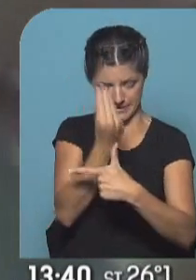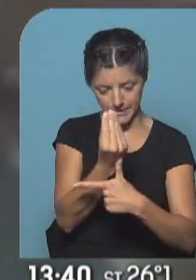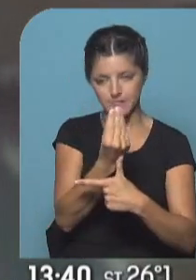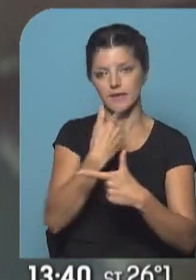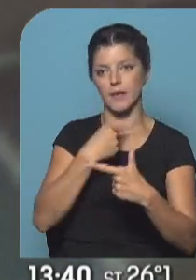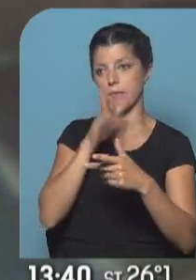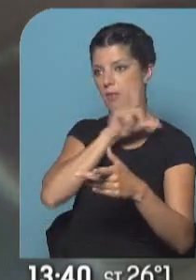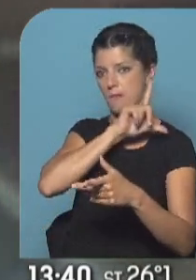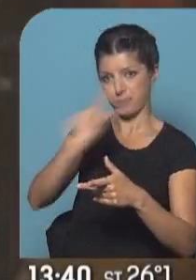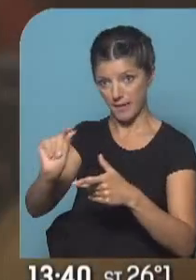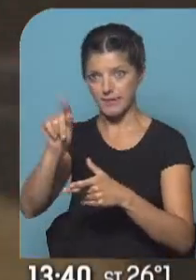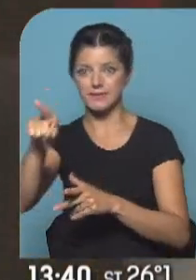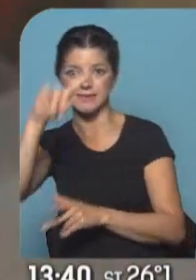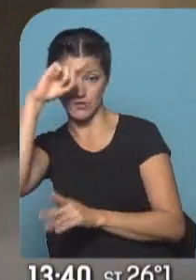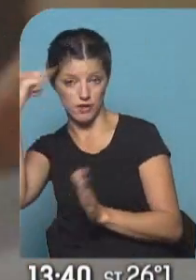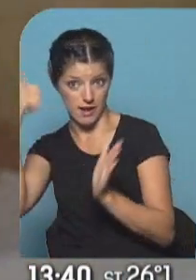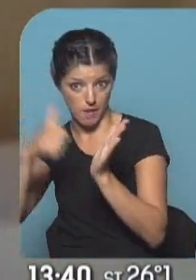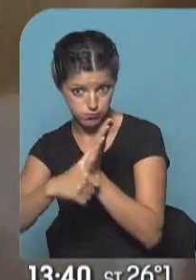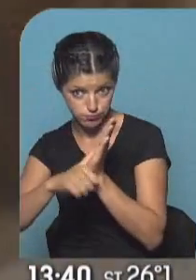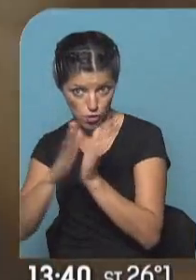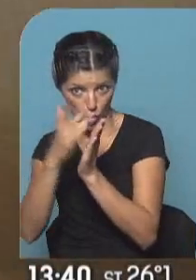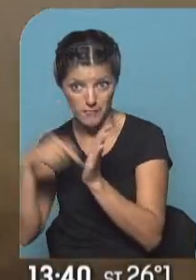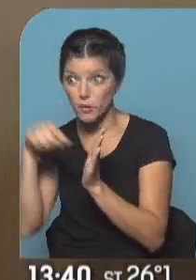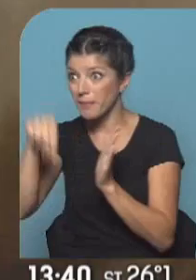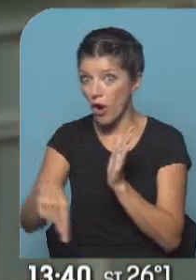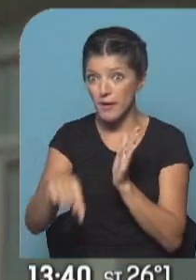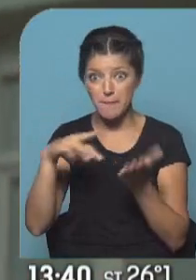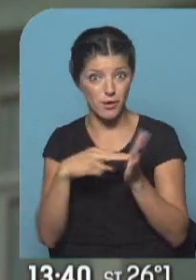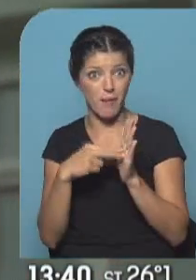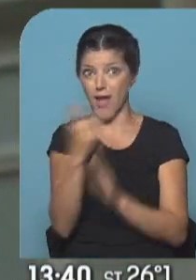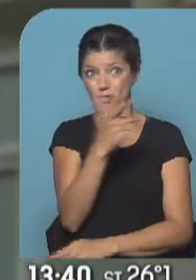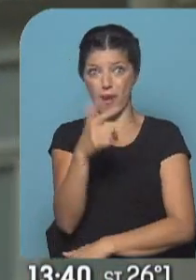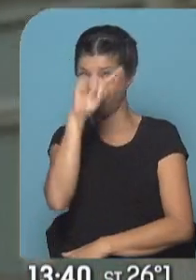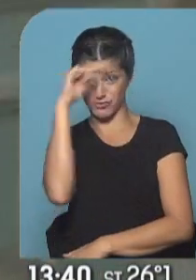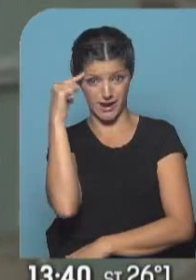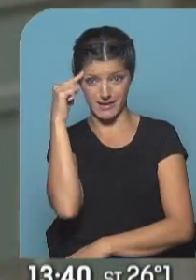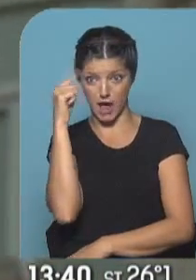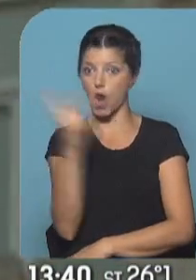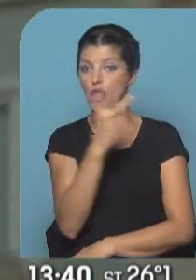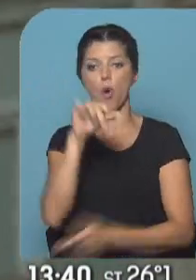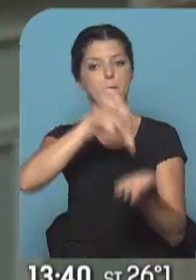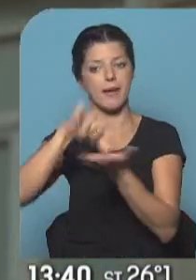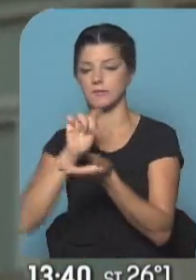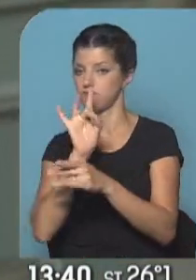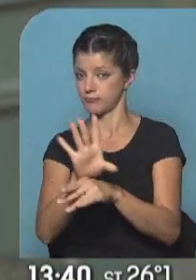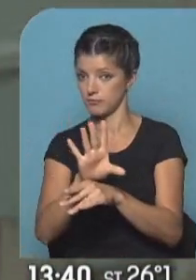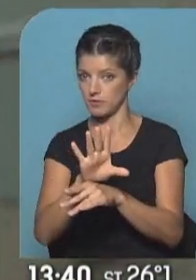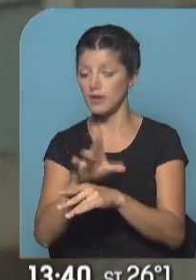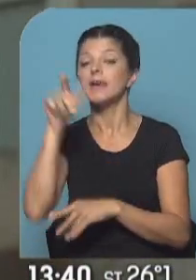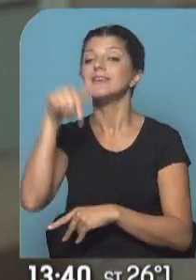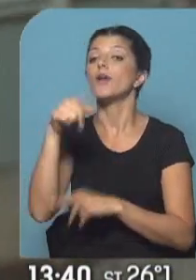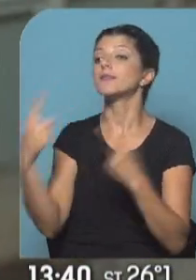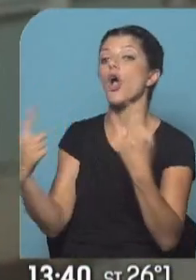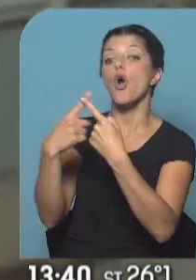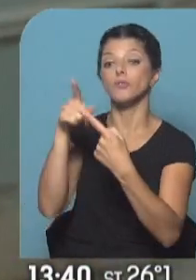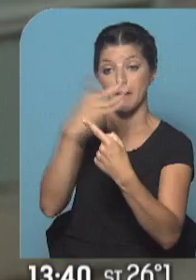adquirió la nacionalidad ucraniana. En este momento está en problemas porque no le dan ninguna de las 2 nacionalidades. Y en este momento le está peleando el poder al presidente